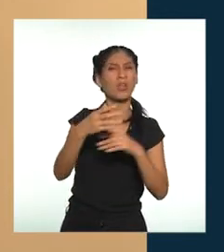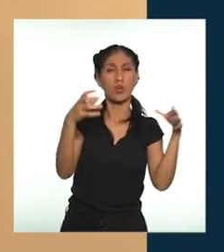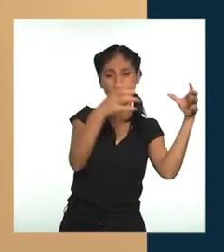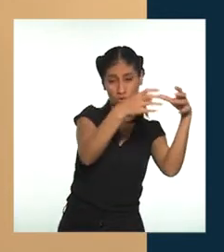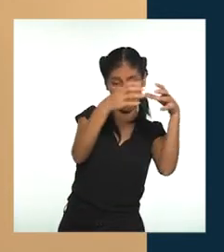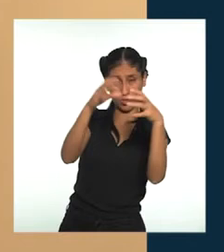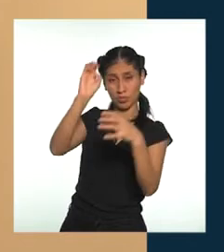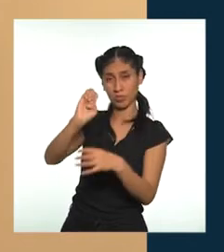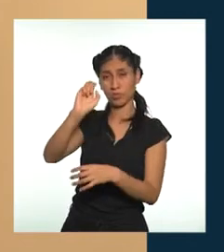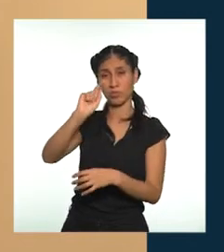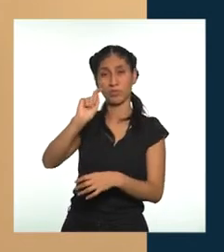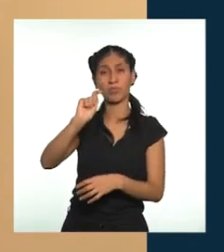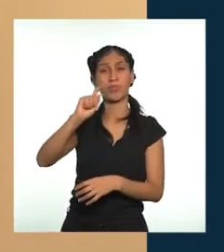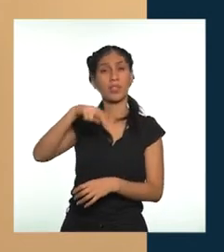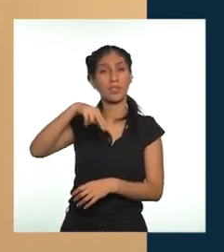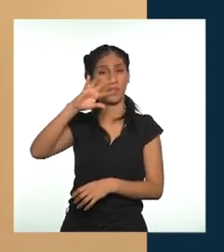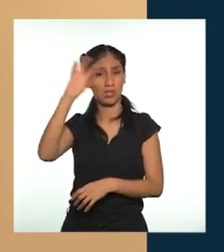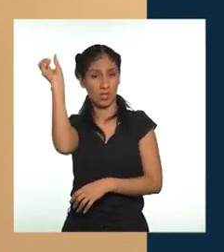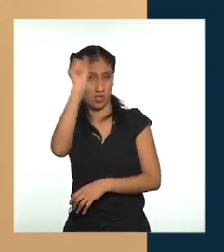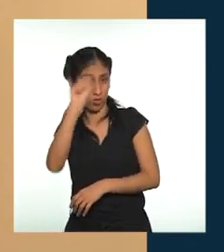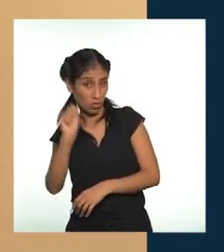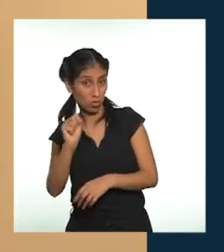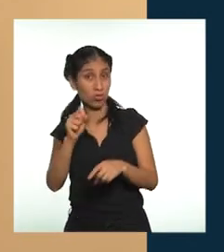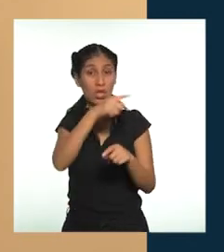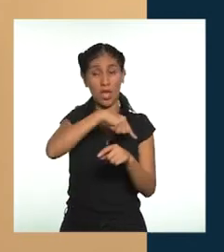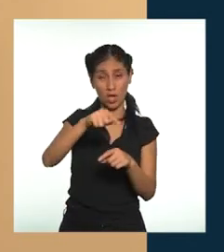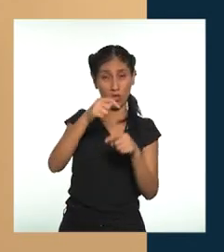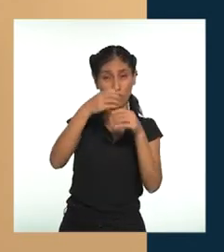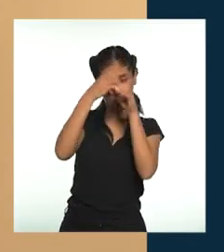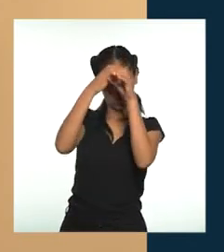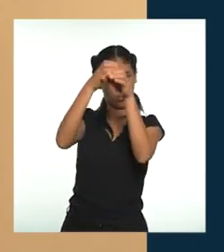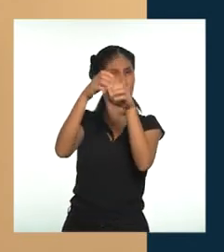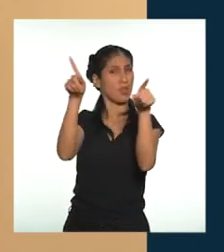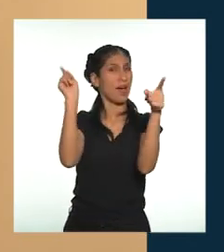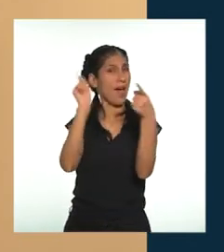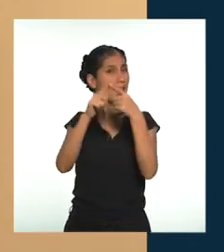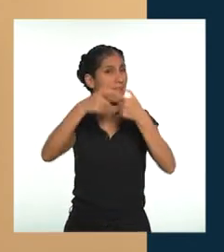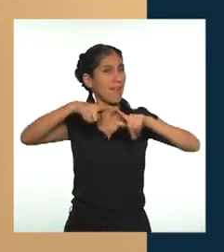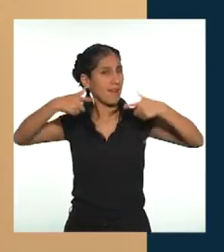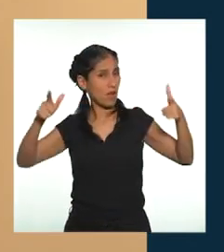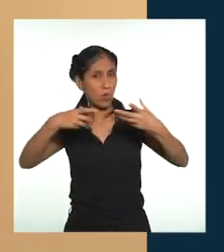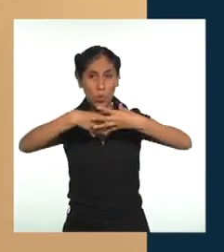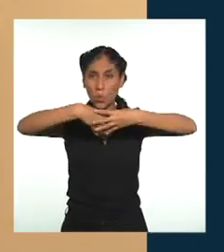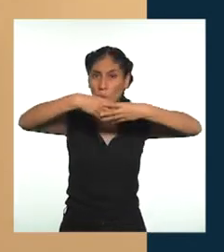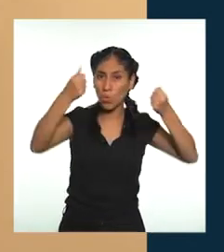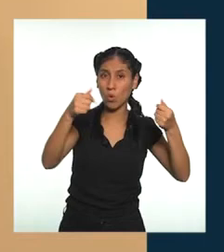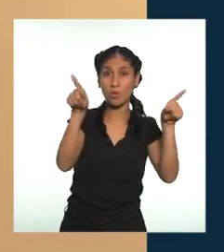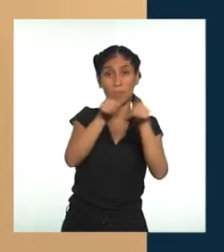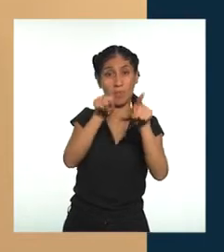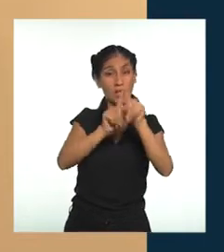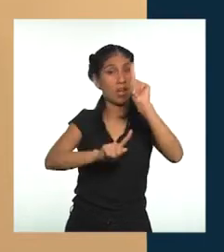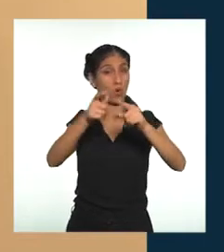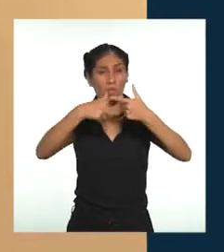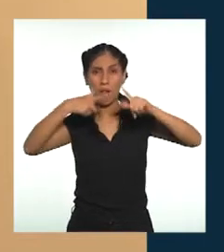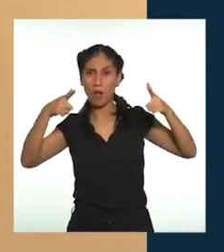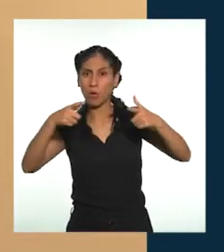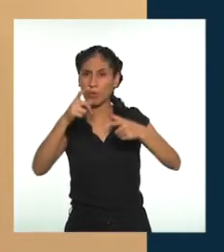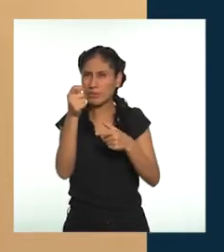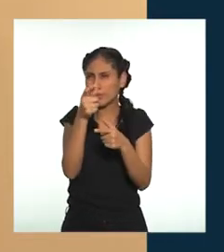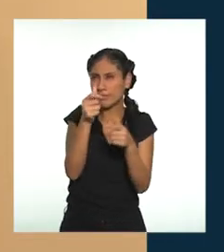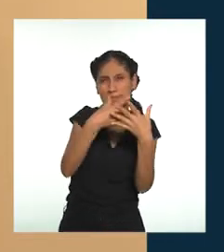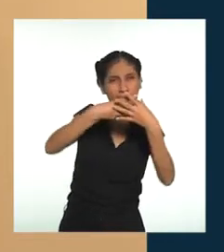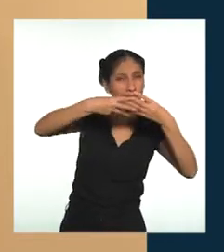grupos étnicos, conocimientos hasta lenguas, han desaparecido o están en riesgo